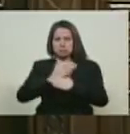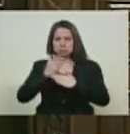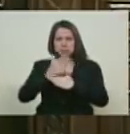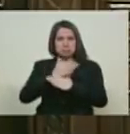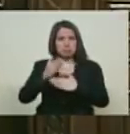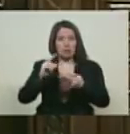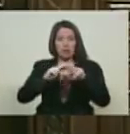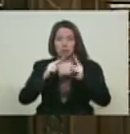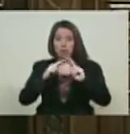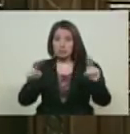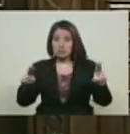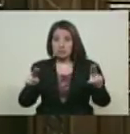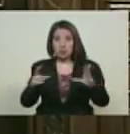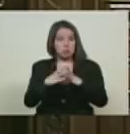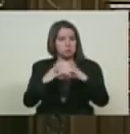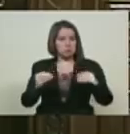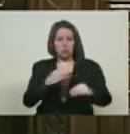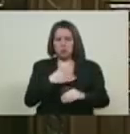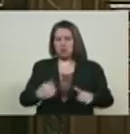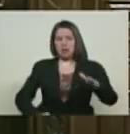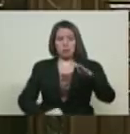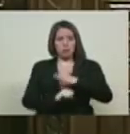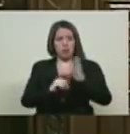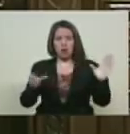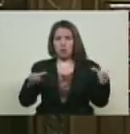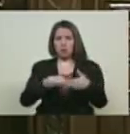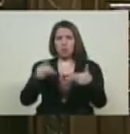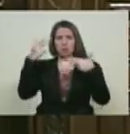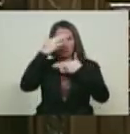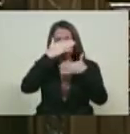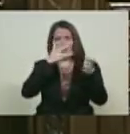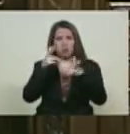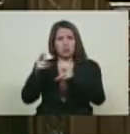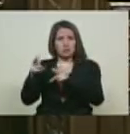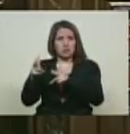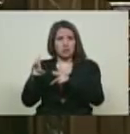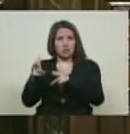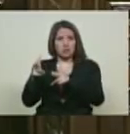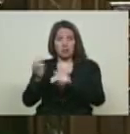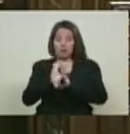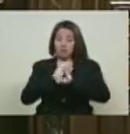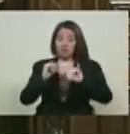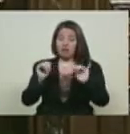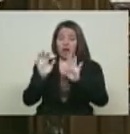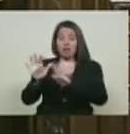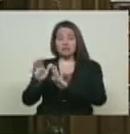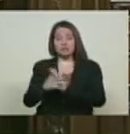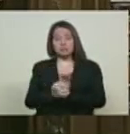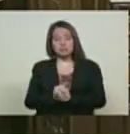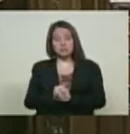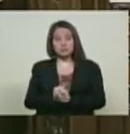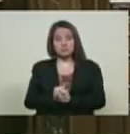Y todo el que se meta a apoyar grupos terroristas termina de esta manera.